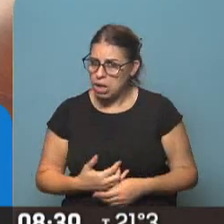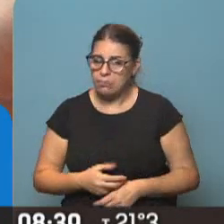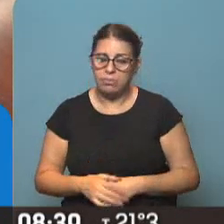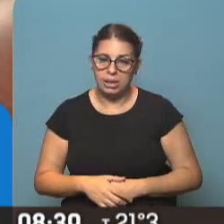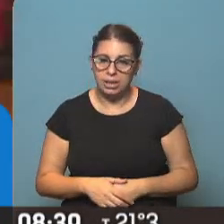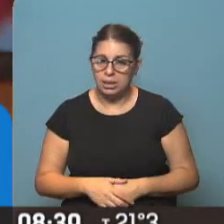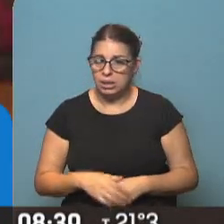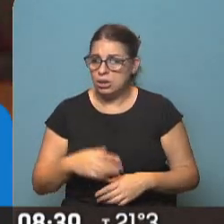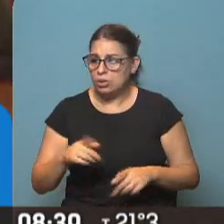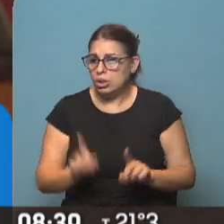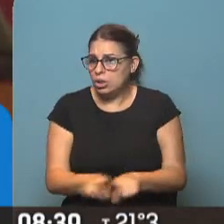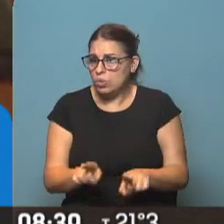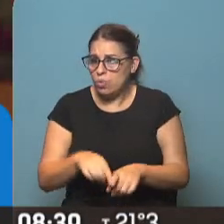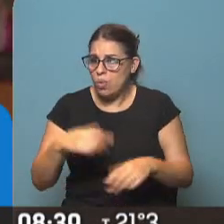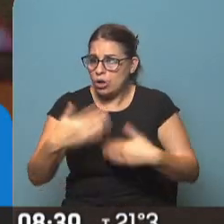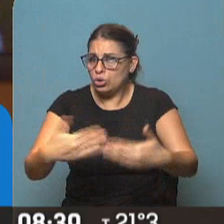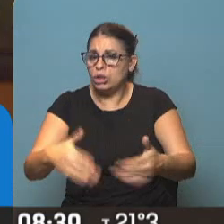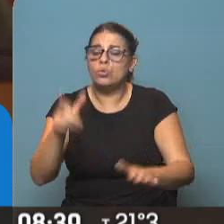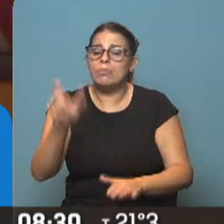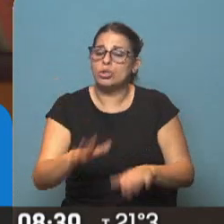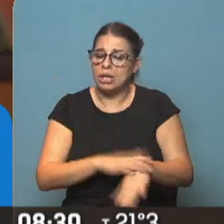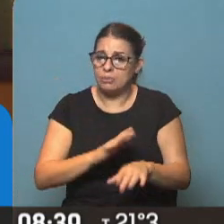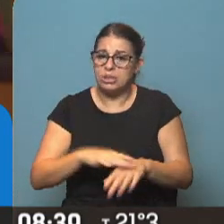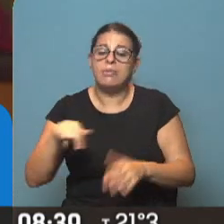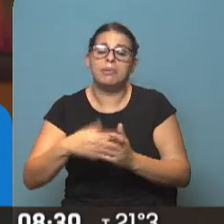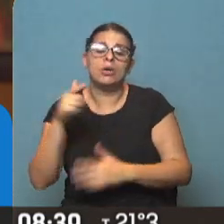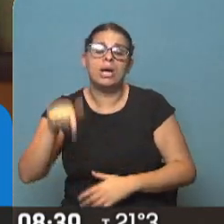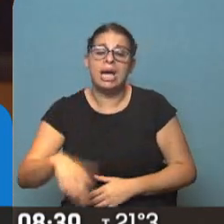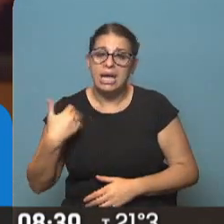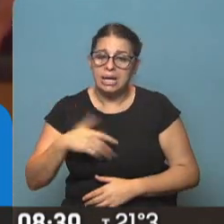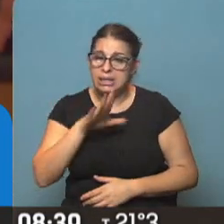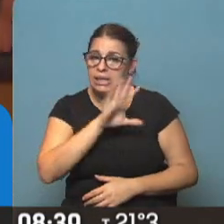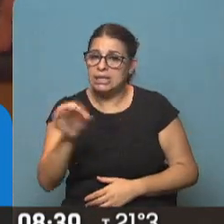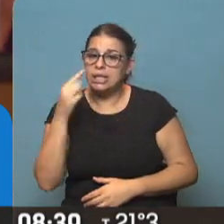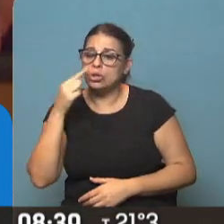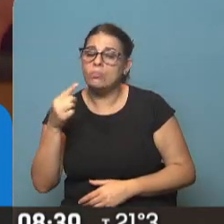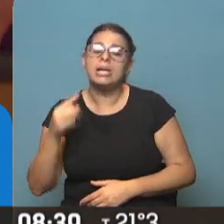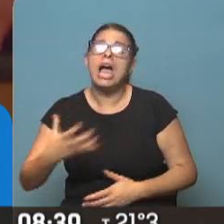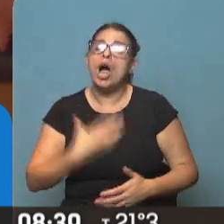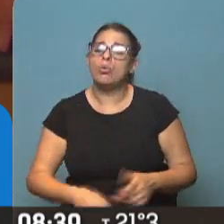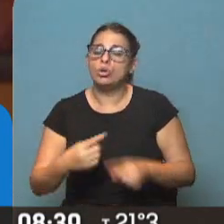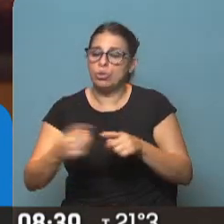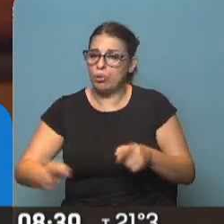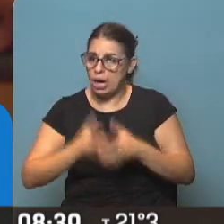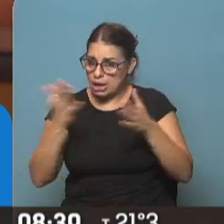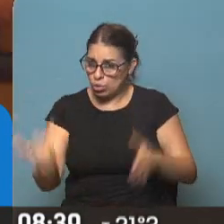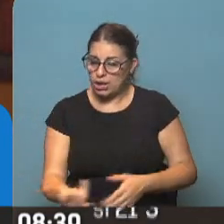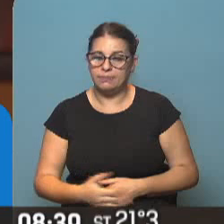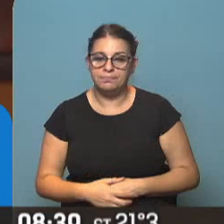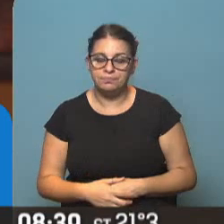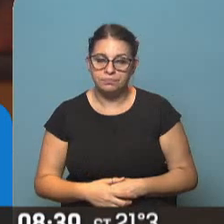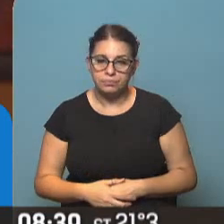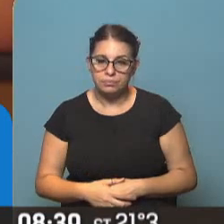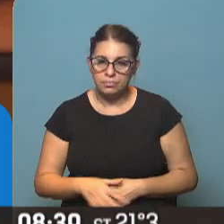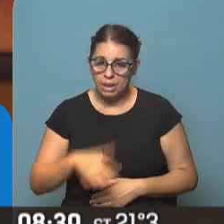a dejar de serlo pero argentina tiene 500.000 abortos por año entonces los